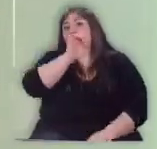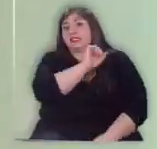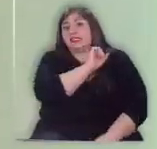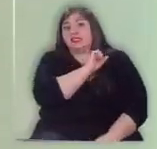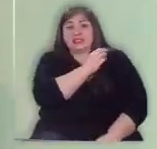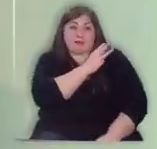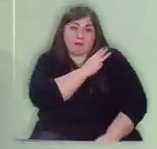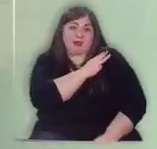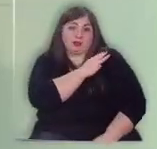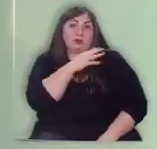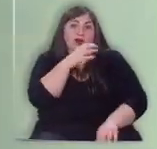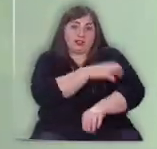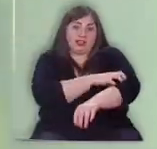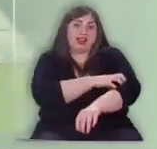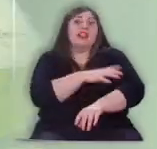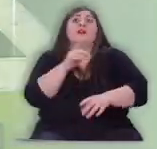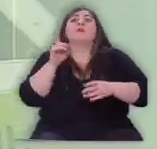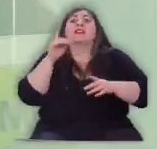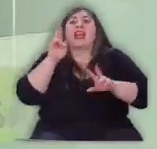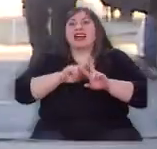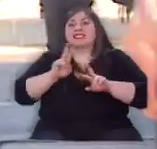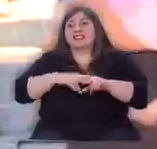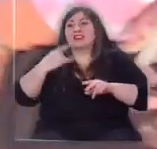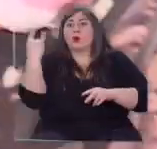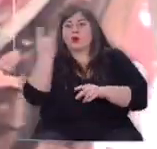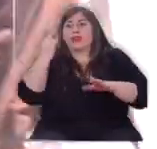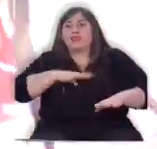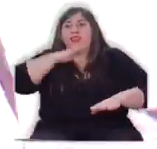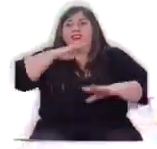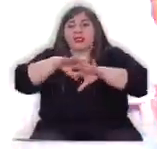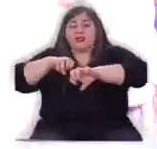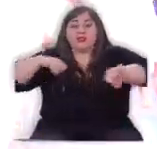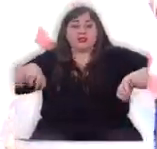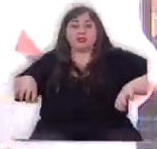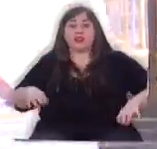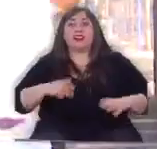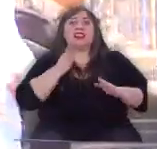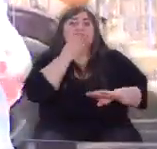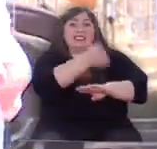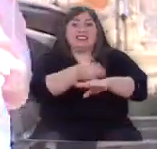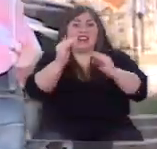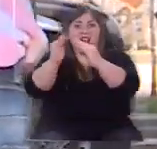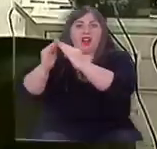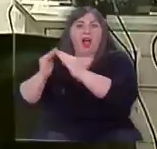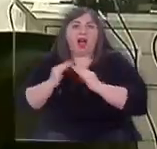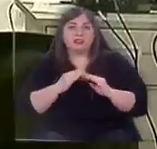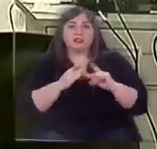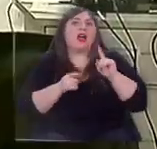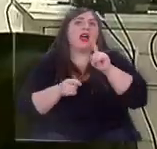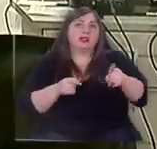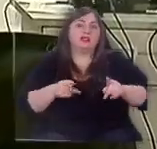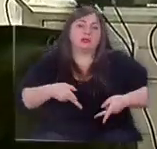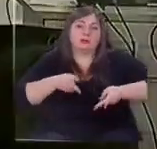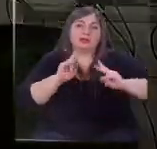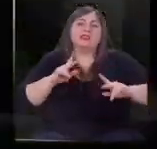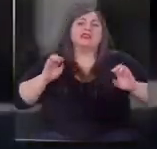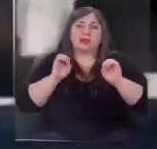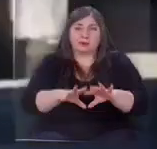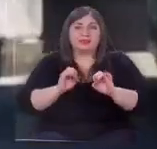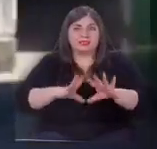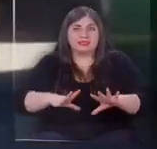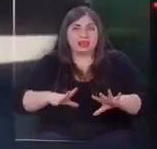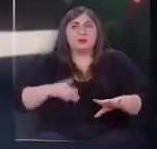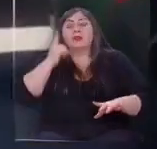pretenden a su vez generar descongestión hospitalaria, por lo que en aquellos casos que lo permitan concurrirán a domicilios. En eso ya se capacitan.